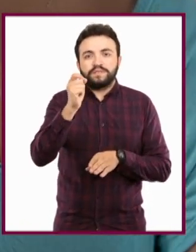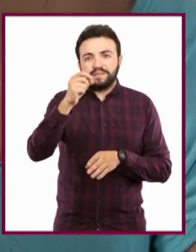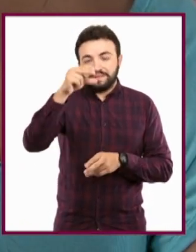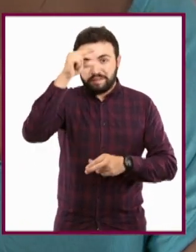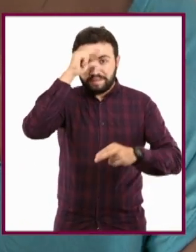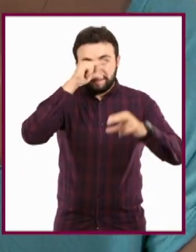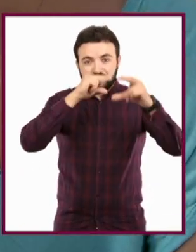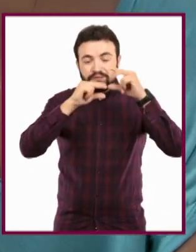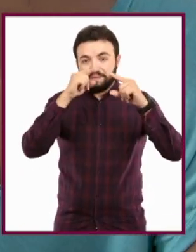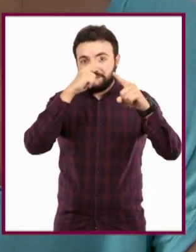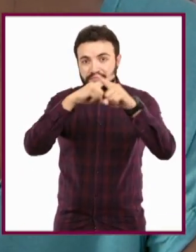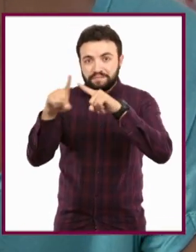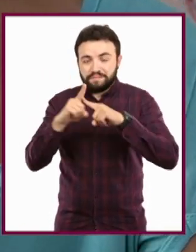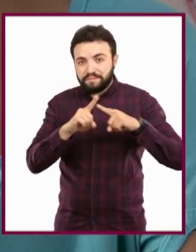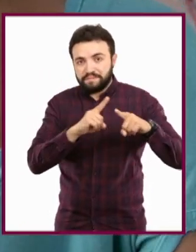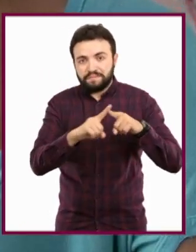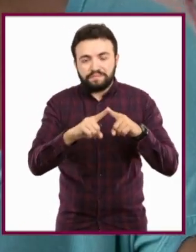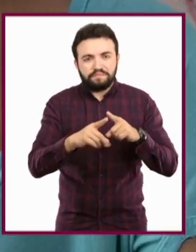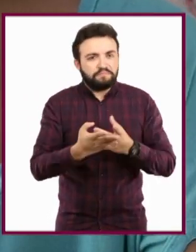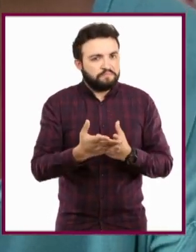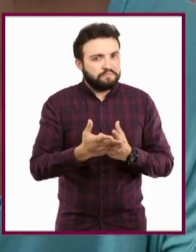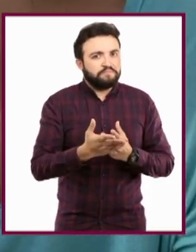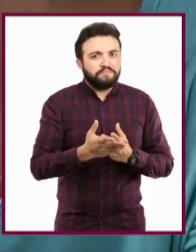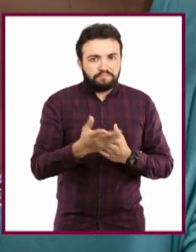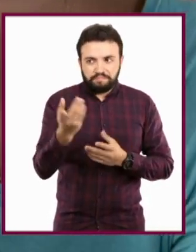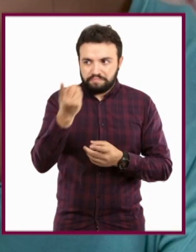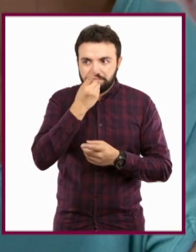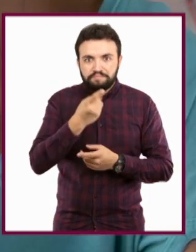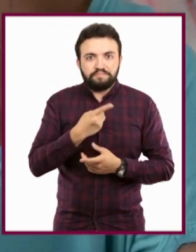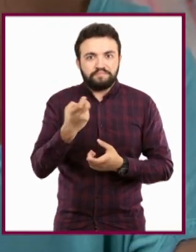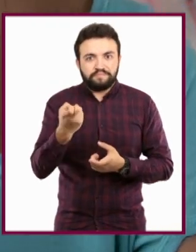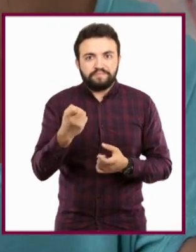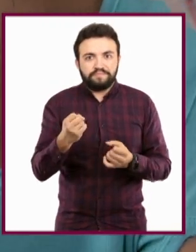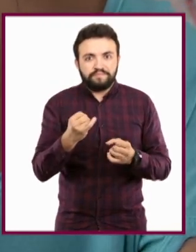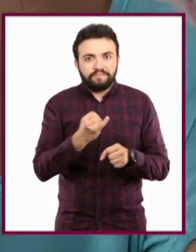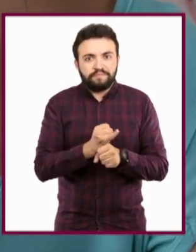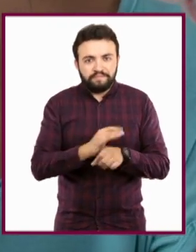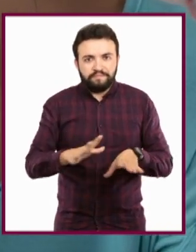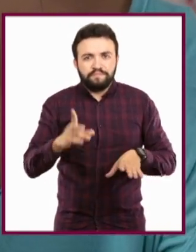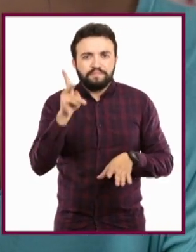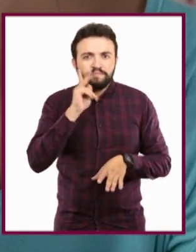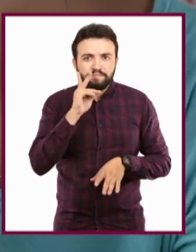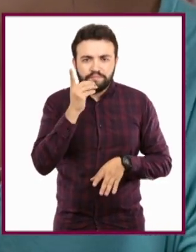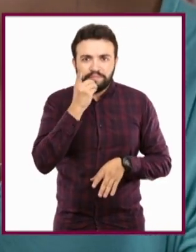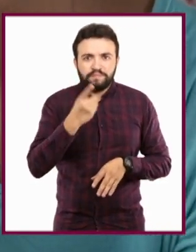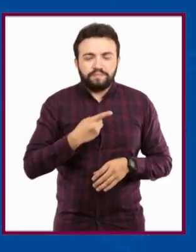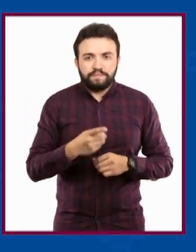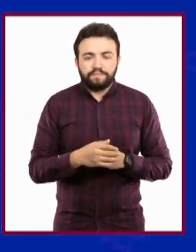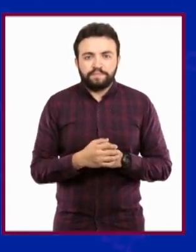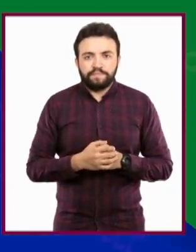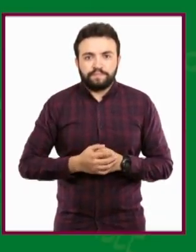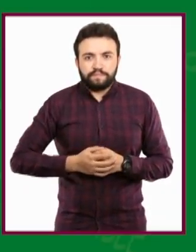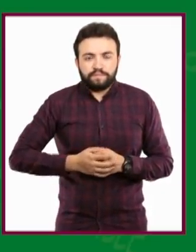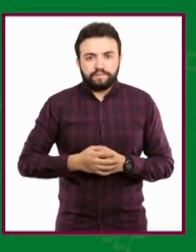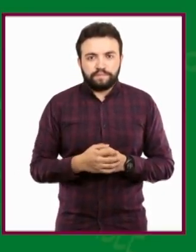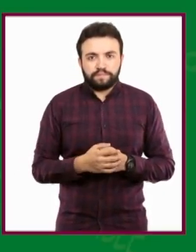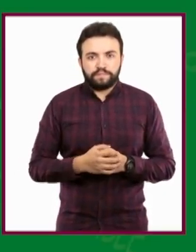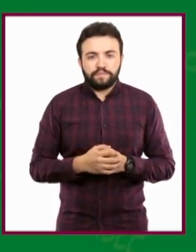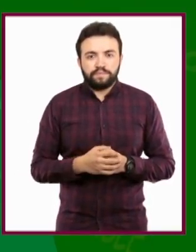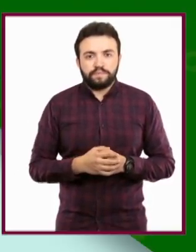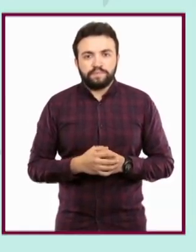que te lo explique? Todo lo que tenga que ver con inteligencia es bienvenida a la información. A ver, cuéntame.